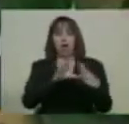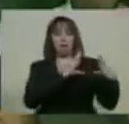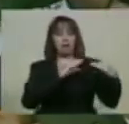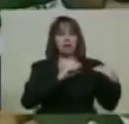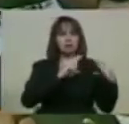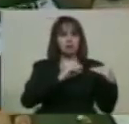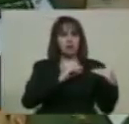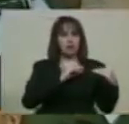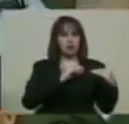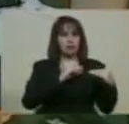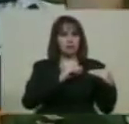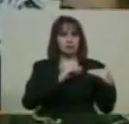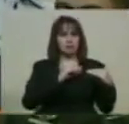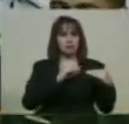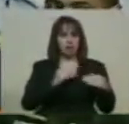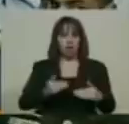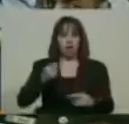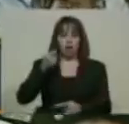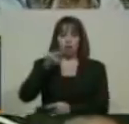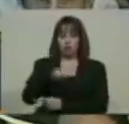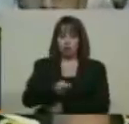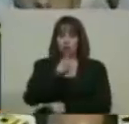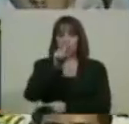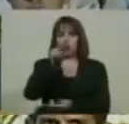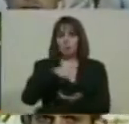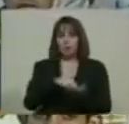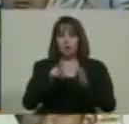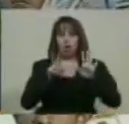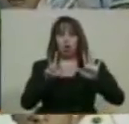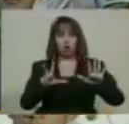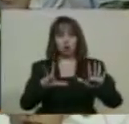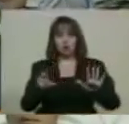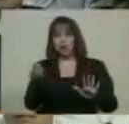Y la promoción del 2008, la más joven,